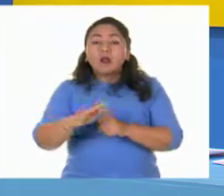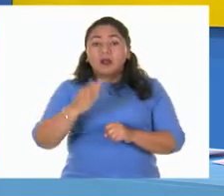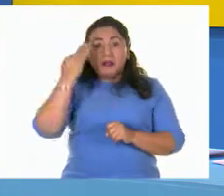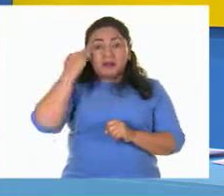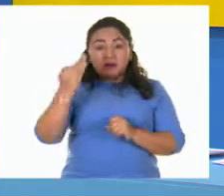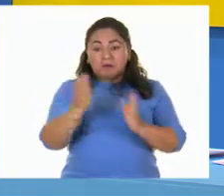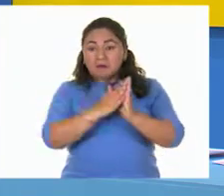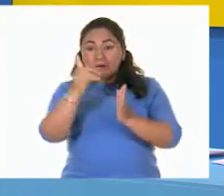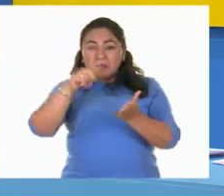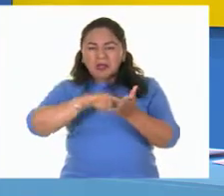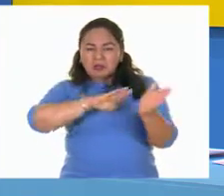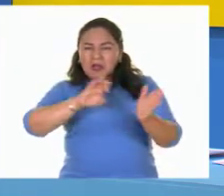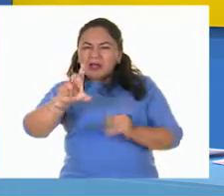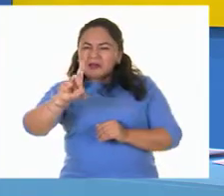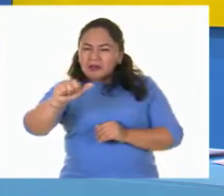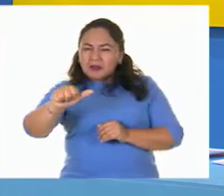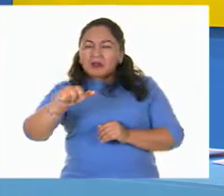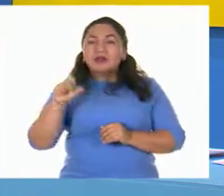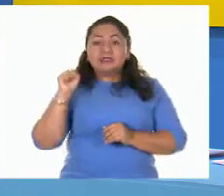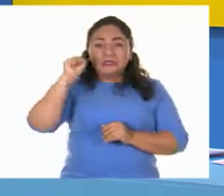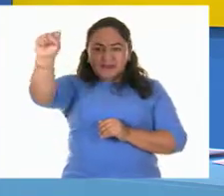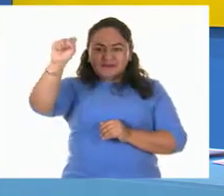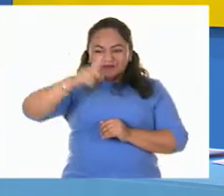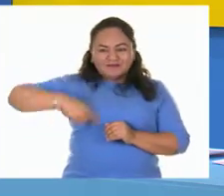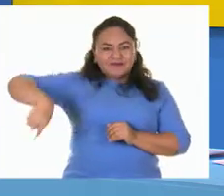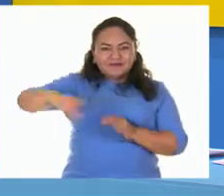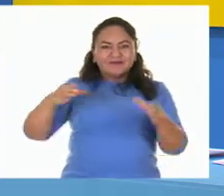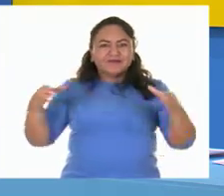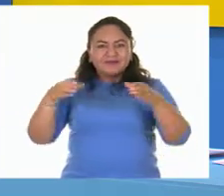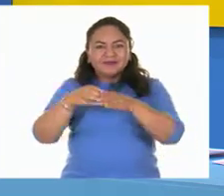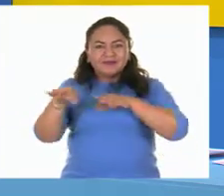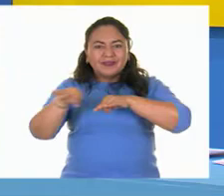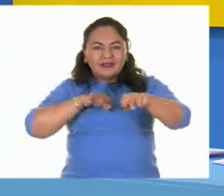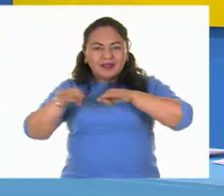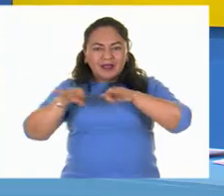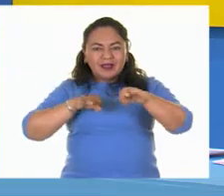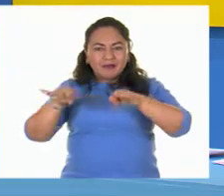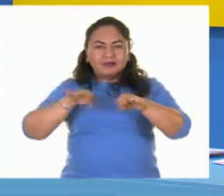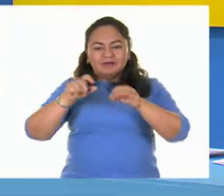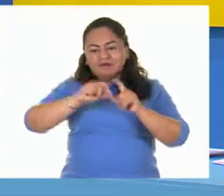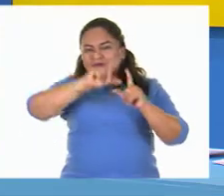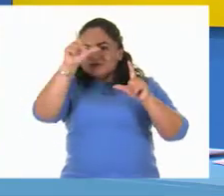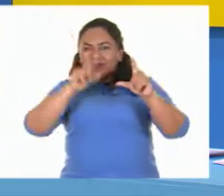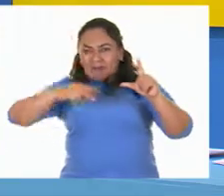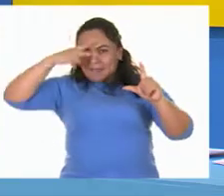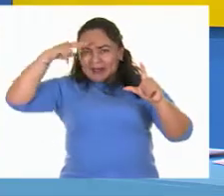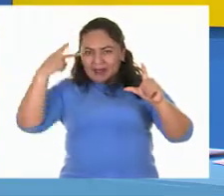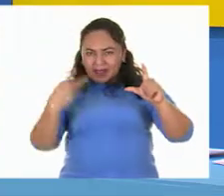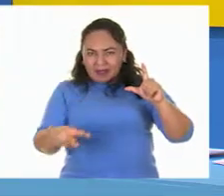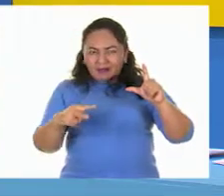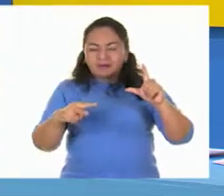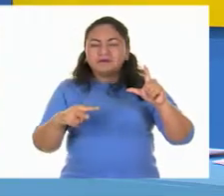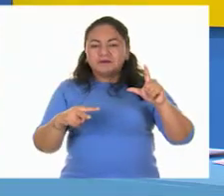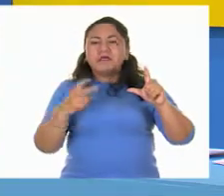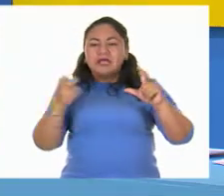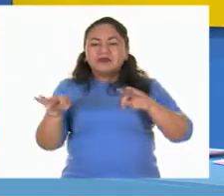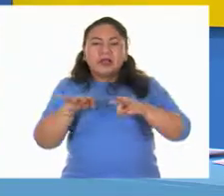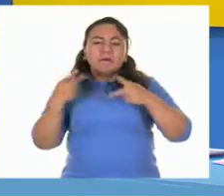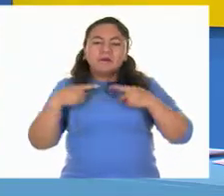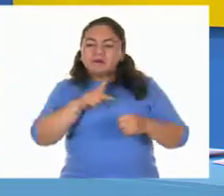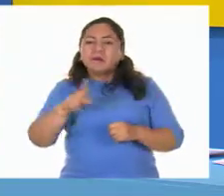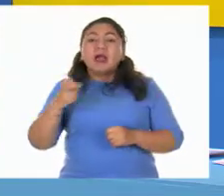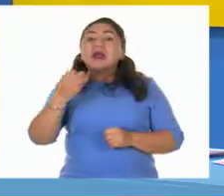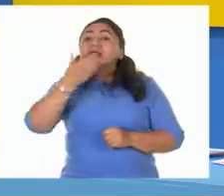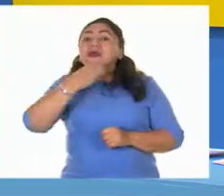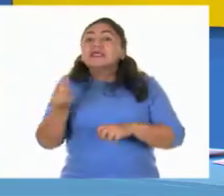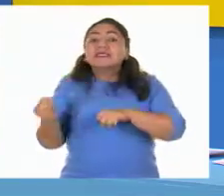de 1936 el Sindicato de los Trabajadores Petroleros de la República Mexicana, que recién se había creado durante el gobierno de